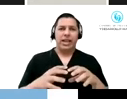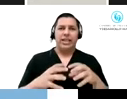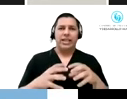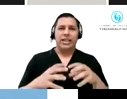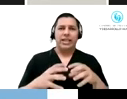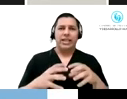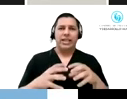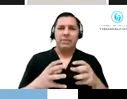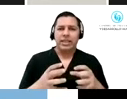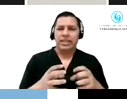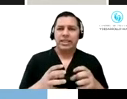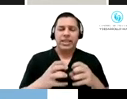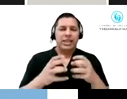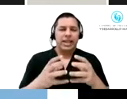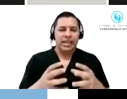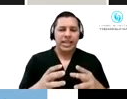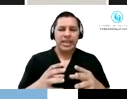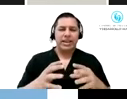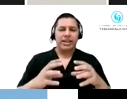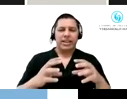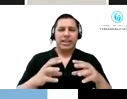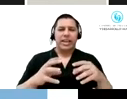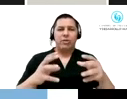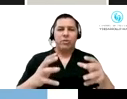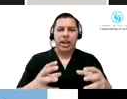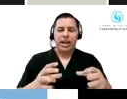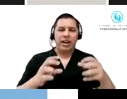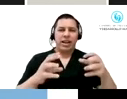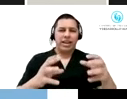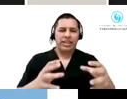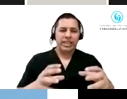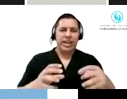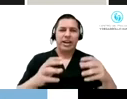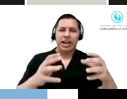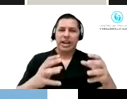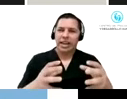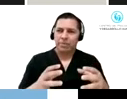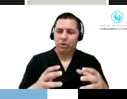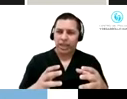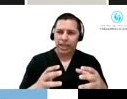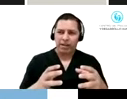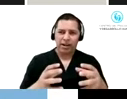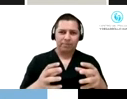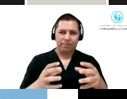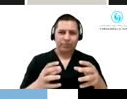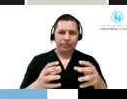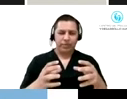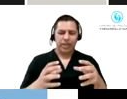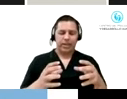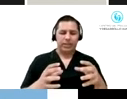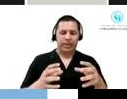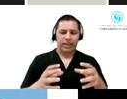¿Verdad? A esa princesita, a esa niña, que hay que cuidarla, que hay que chinearla, que hay que protegerla.